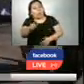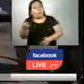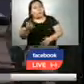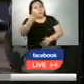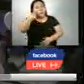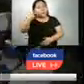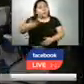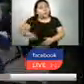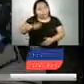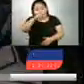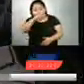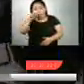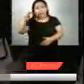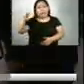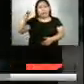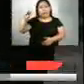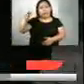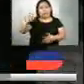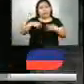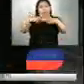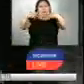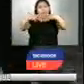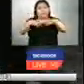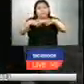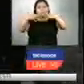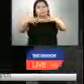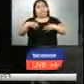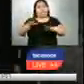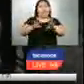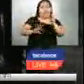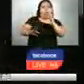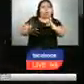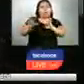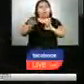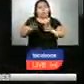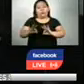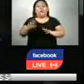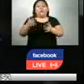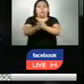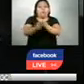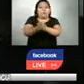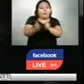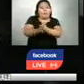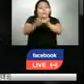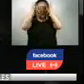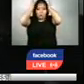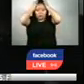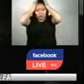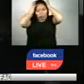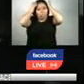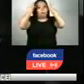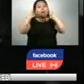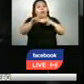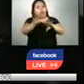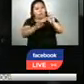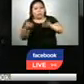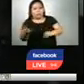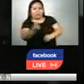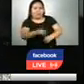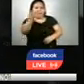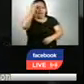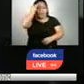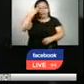como neumonía, insuficiencia cardíaca e incluso accidentes cerebrovasculares. Para los expertos en salud pública,